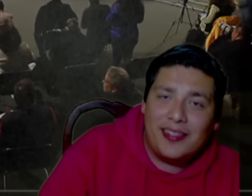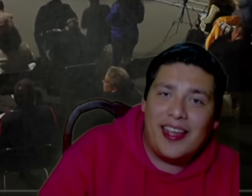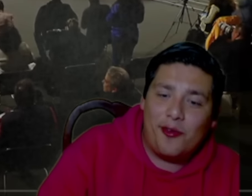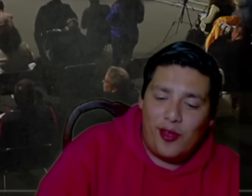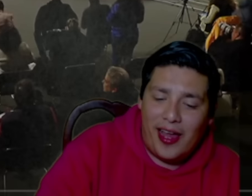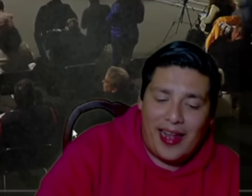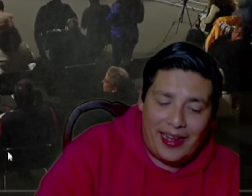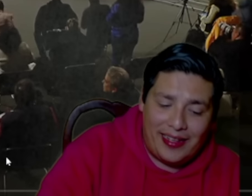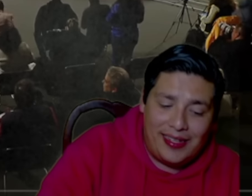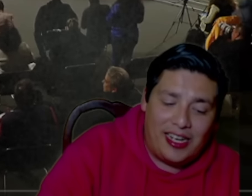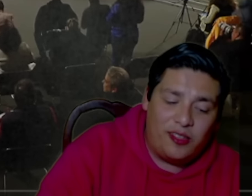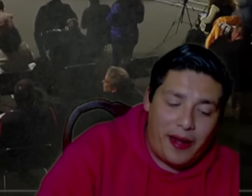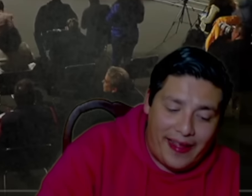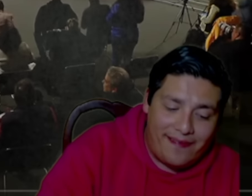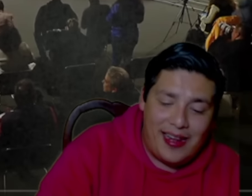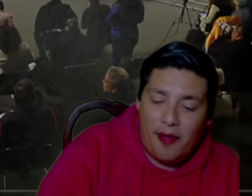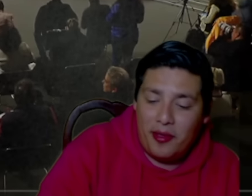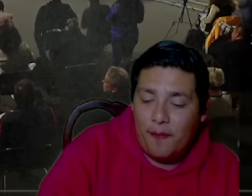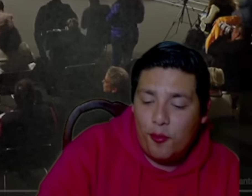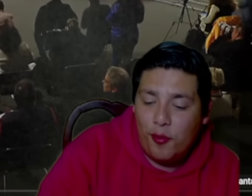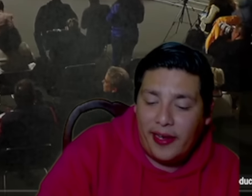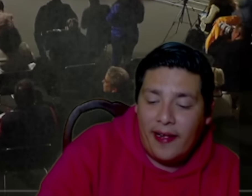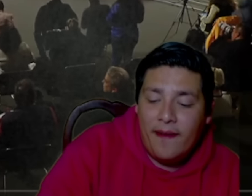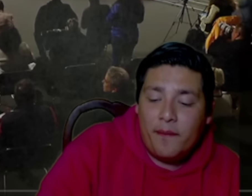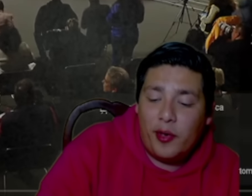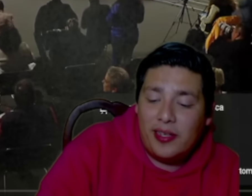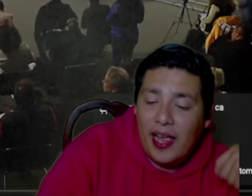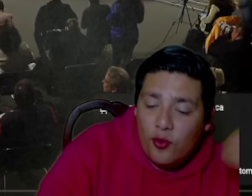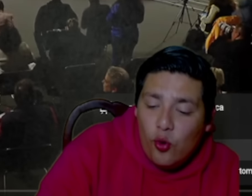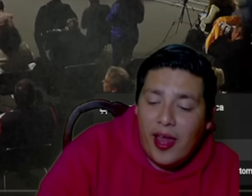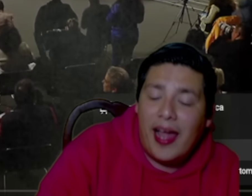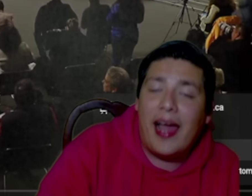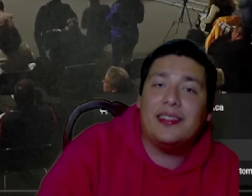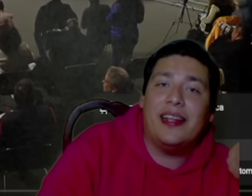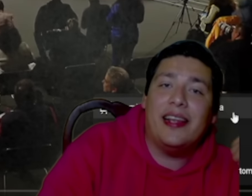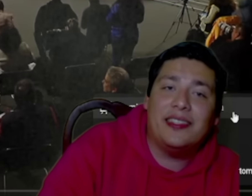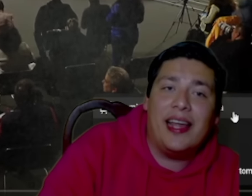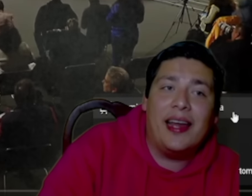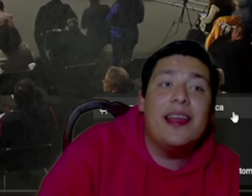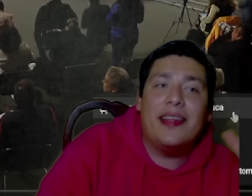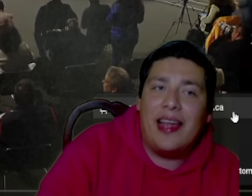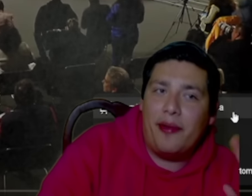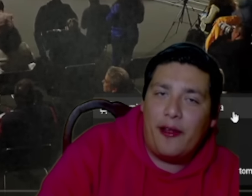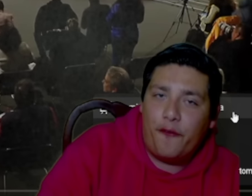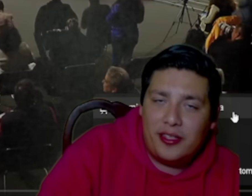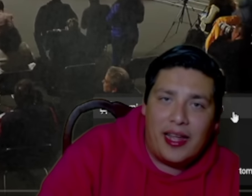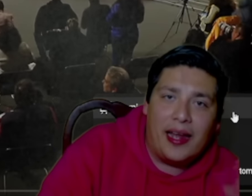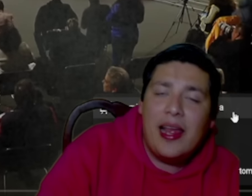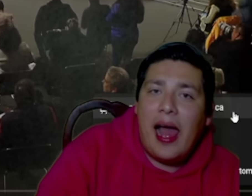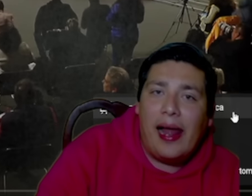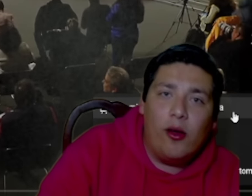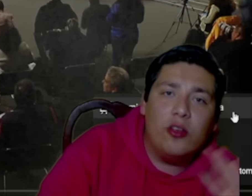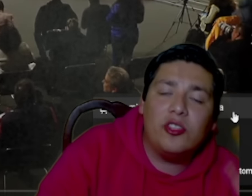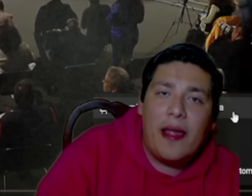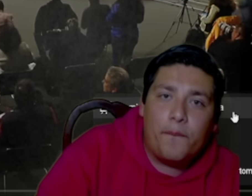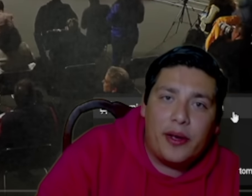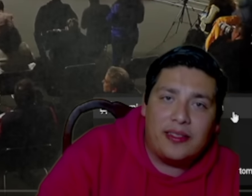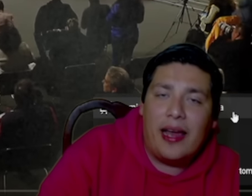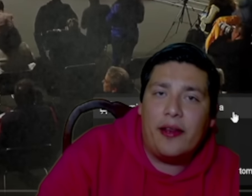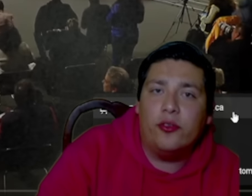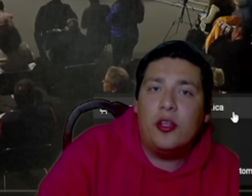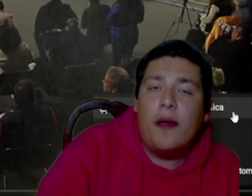que en vez de ayudar a que se transparente la vida pública, pues ayuda a silenciar y a beneficiar a